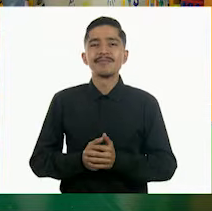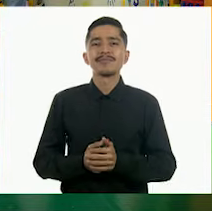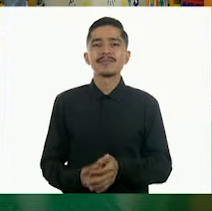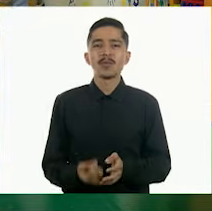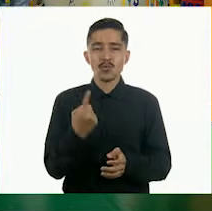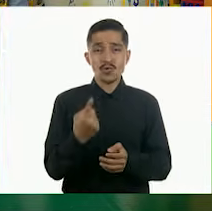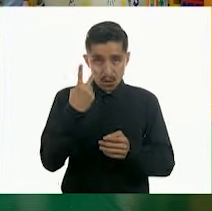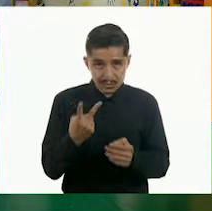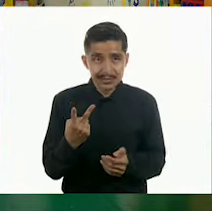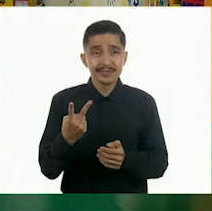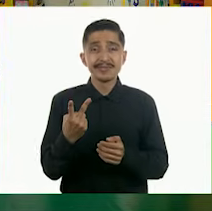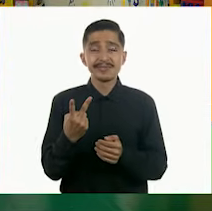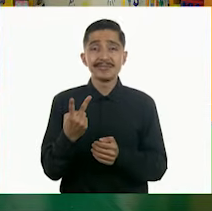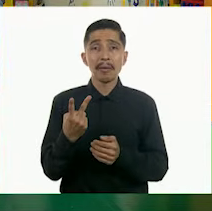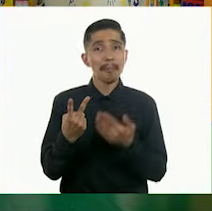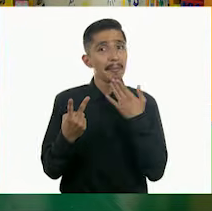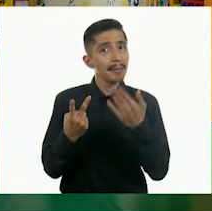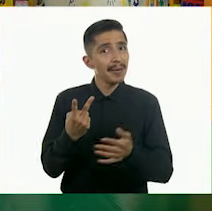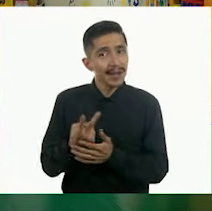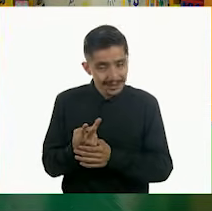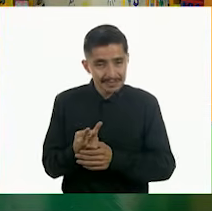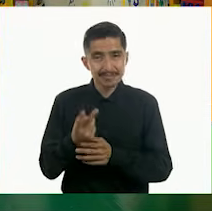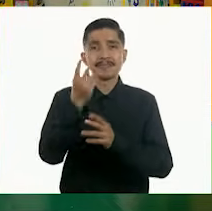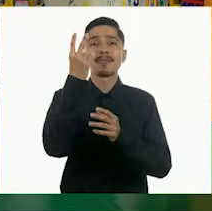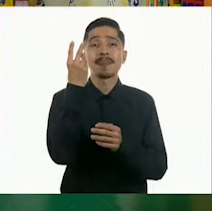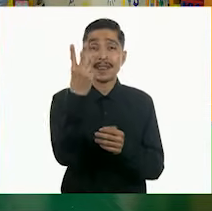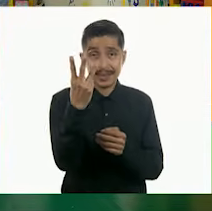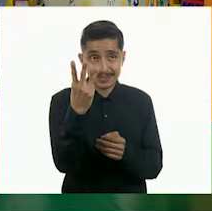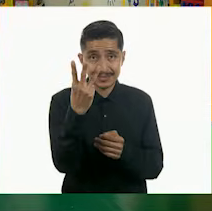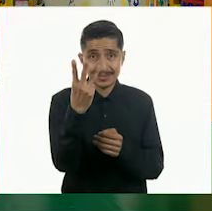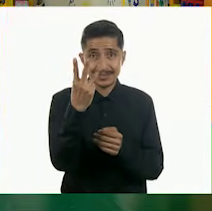Dos. Muy bien. Tres.